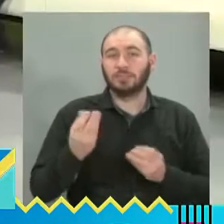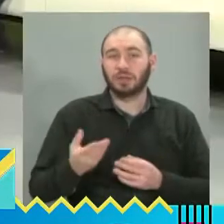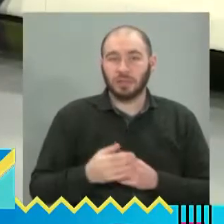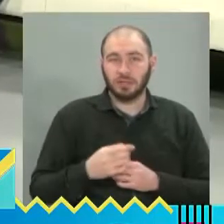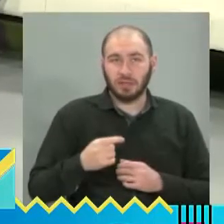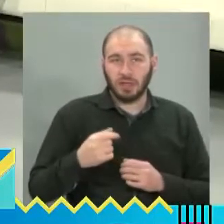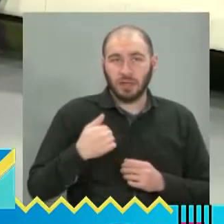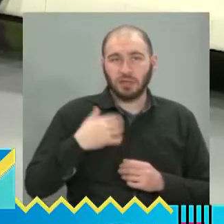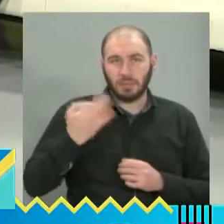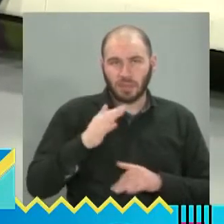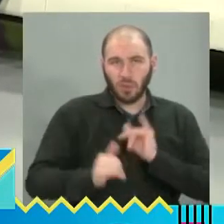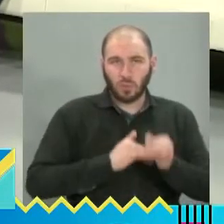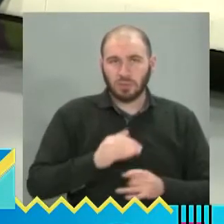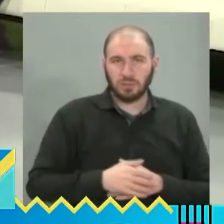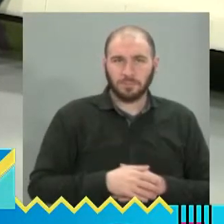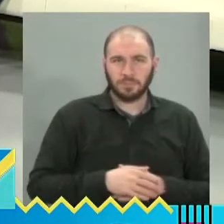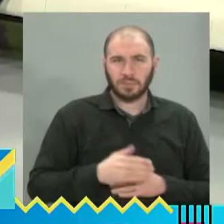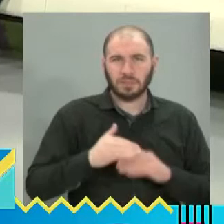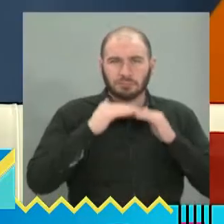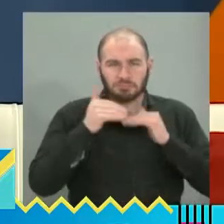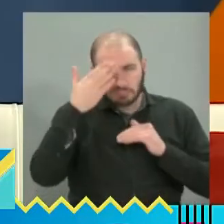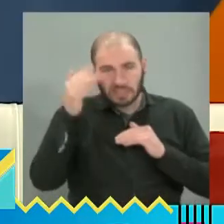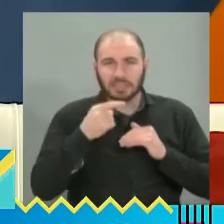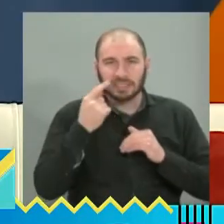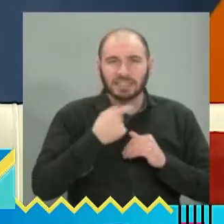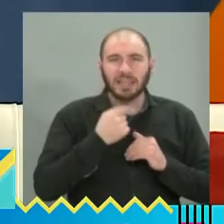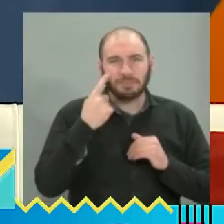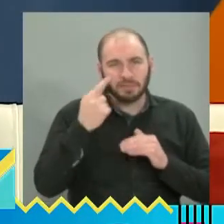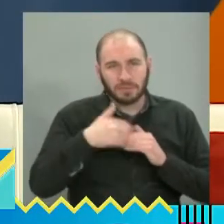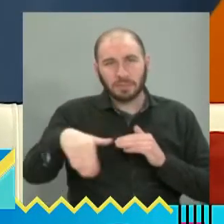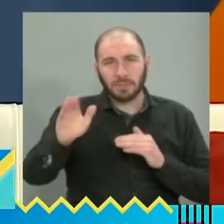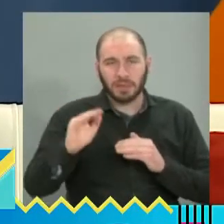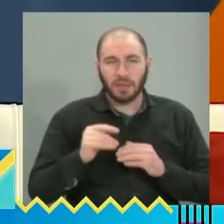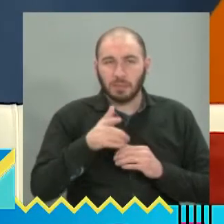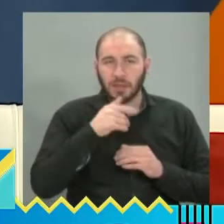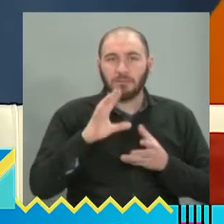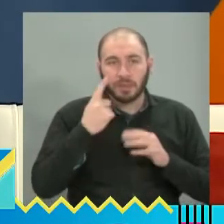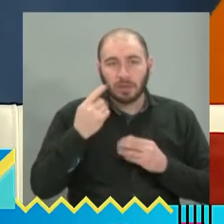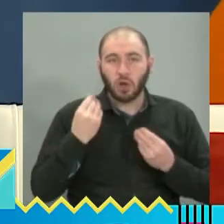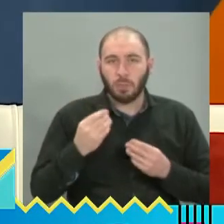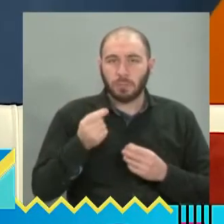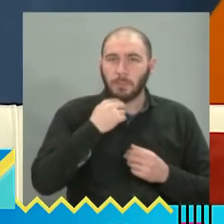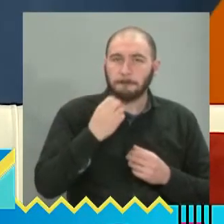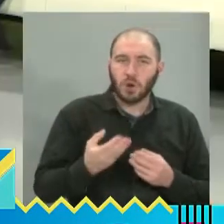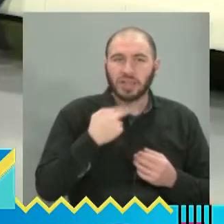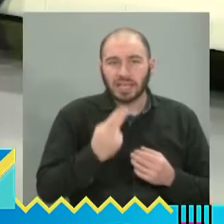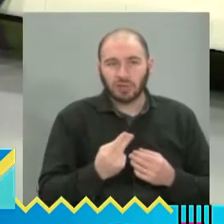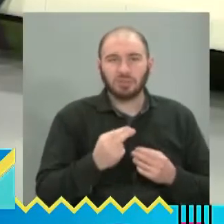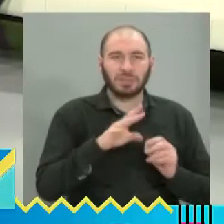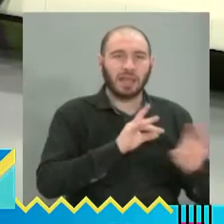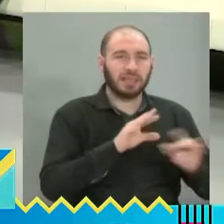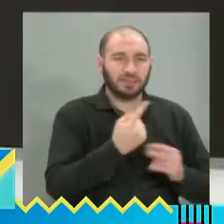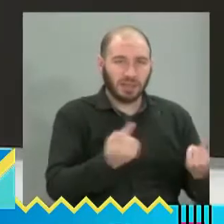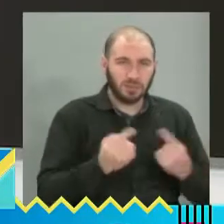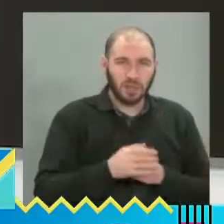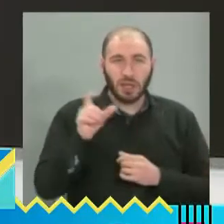yo particularmente creo que hay que escuchar al paciente si quiere vivir más, cómo quiere vivir, si quiere vivir por los hijos, si quiere también vivir, está la elección de cada uno.